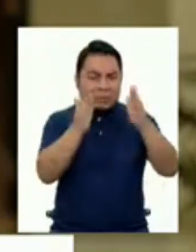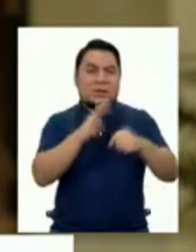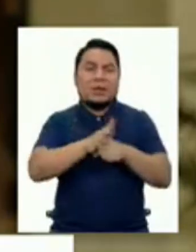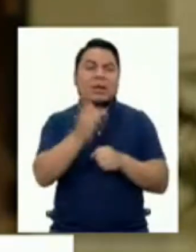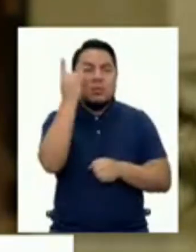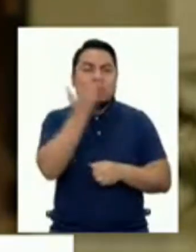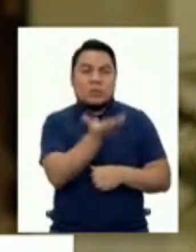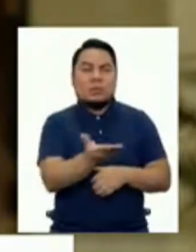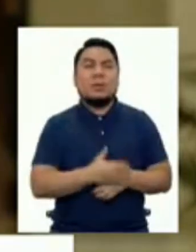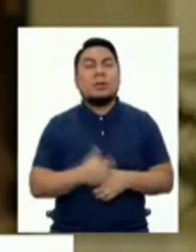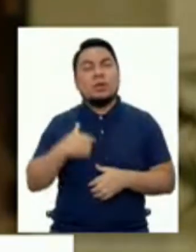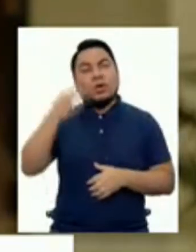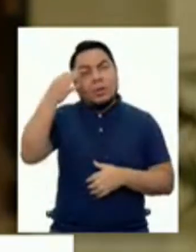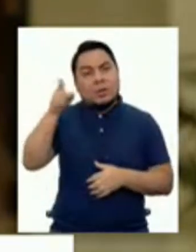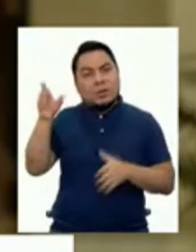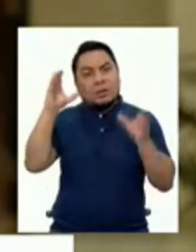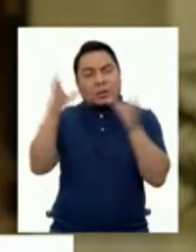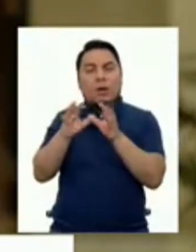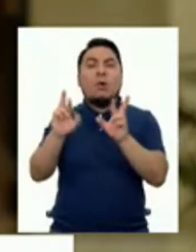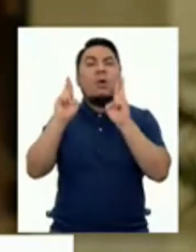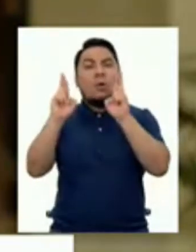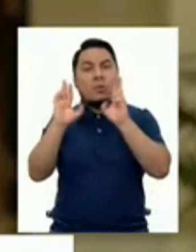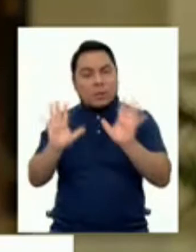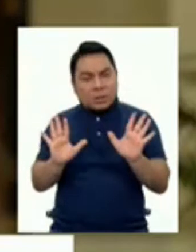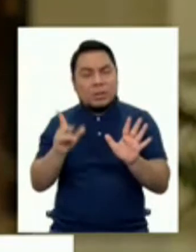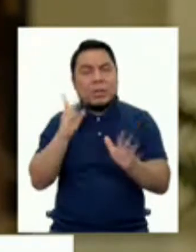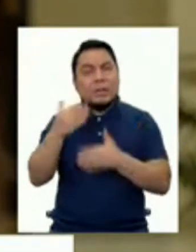para optimizar esta relación